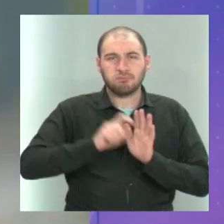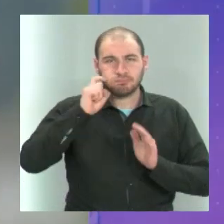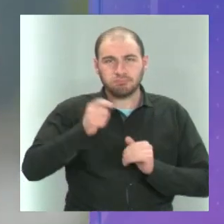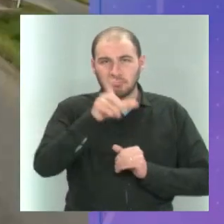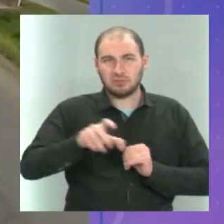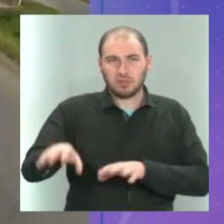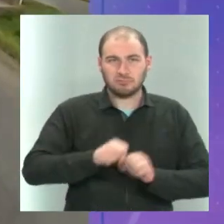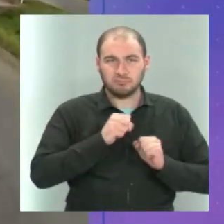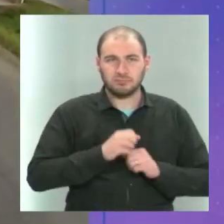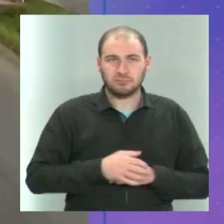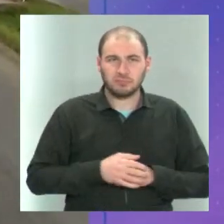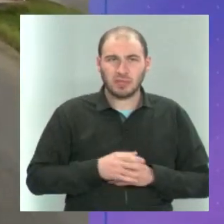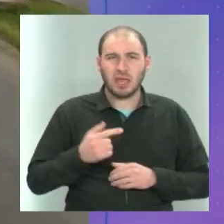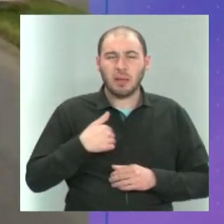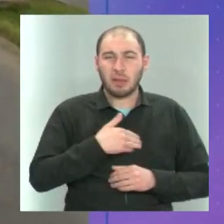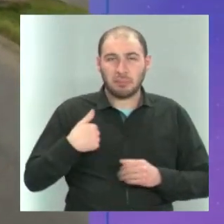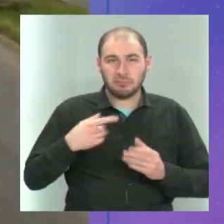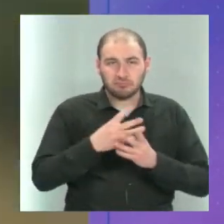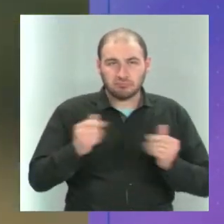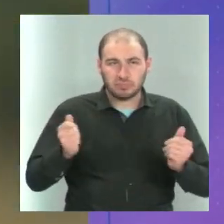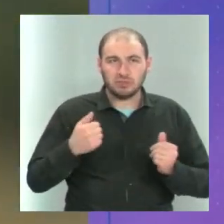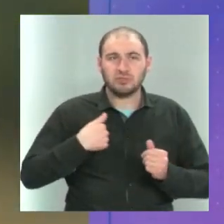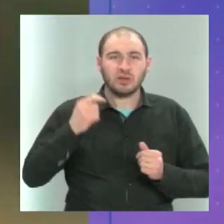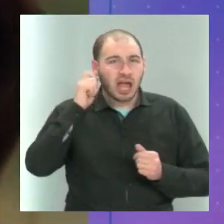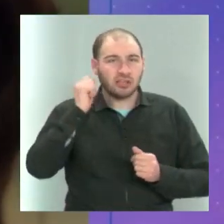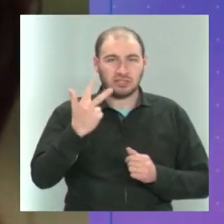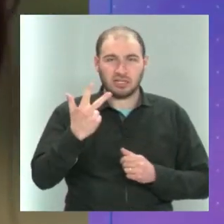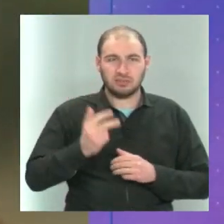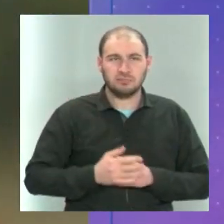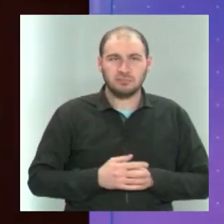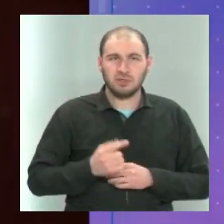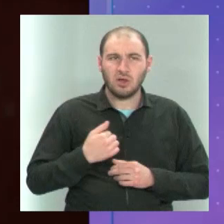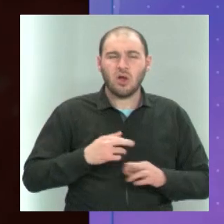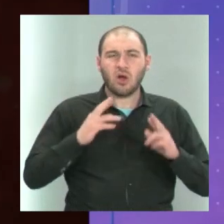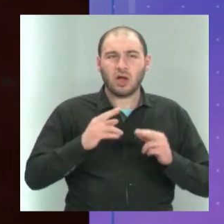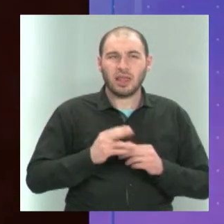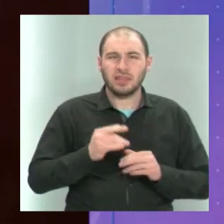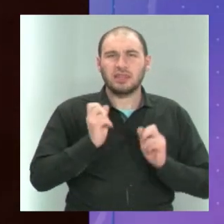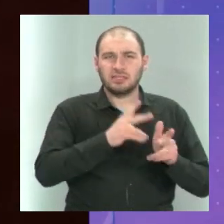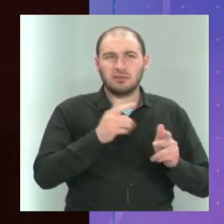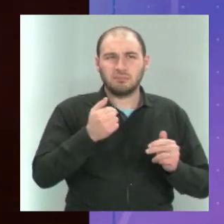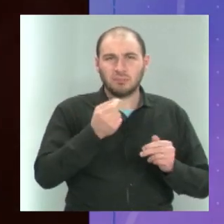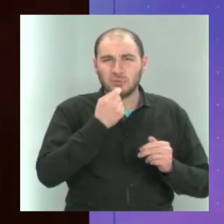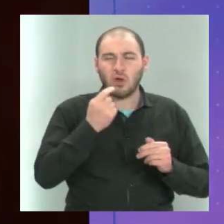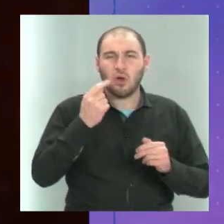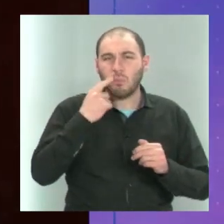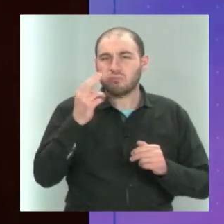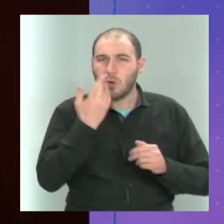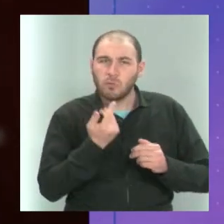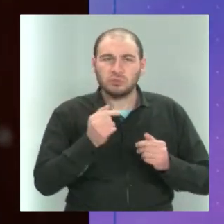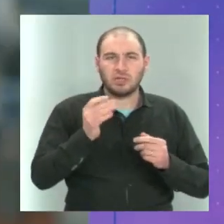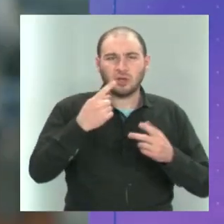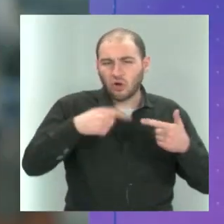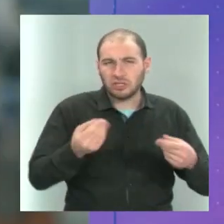trata de personas. Mi mamá desapareció, yo tenía 3 años. Me gustaría el poder decirle, che, me gusta un chico, pasó esto,